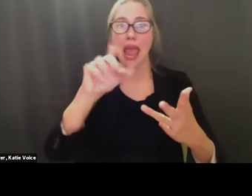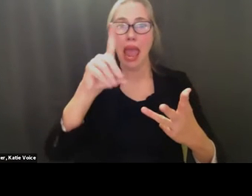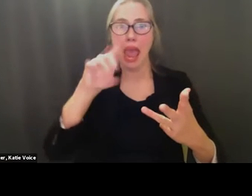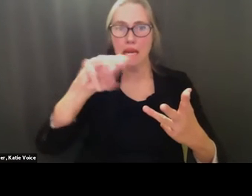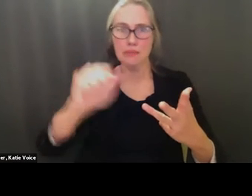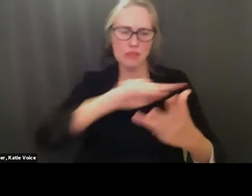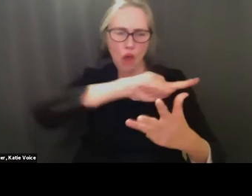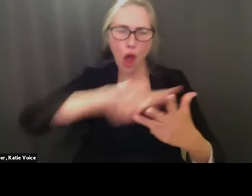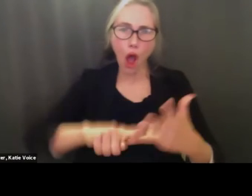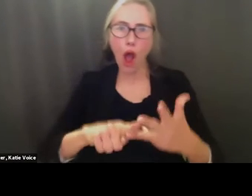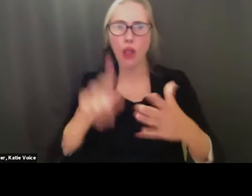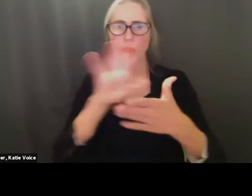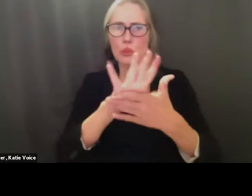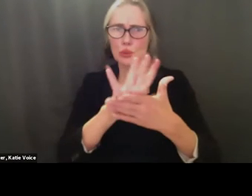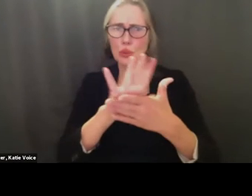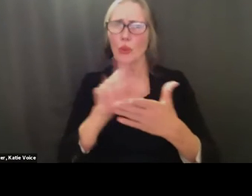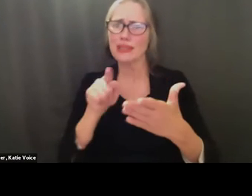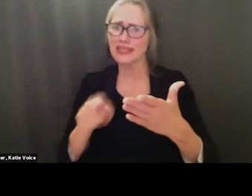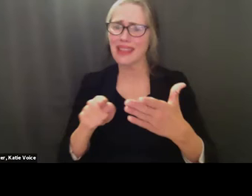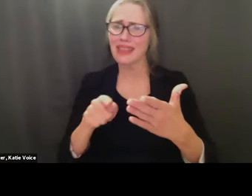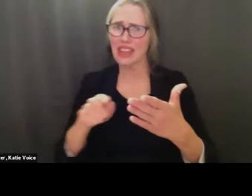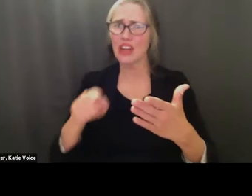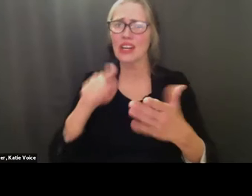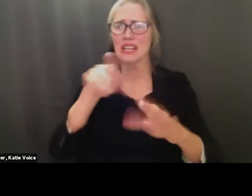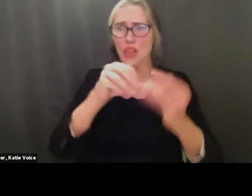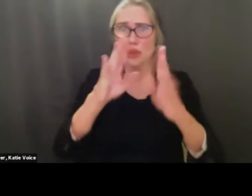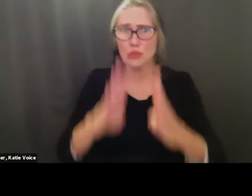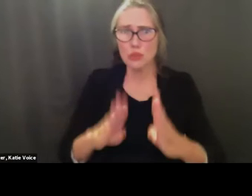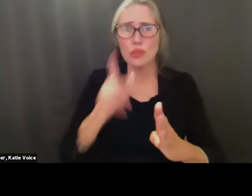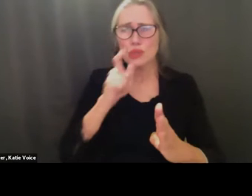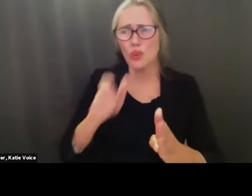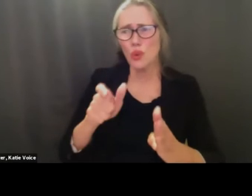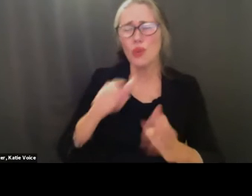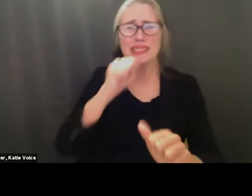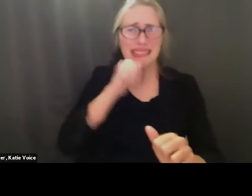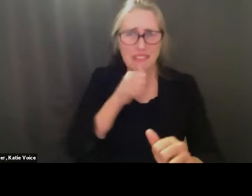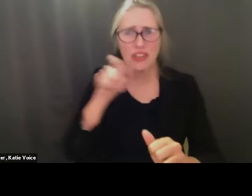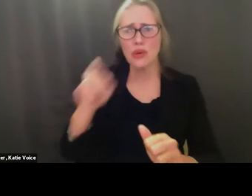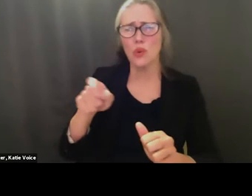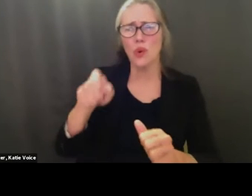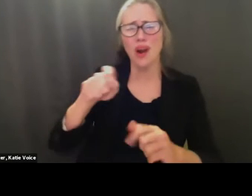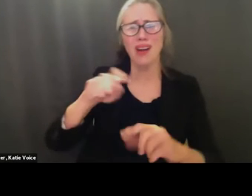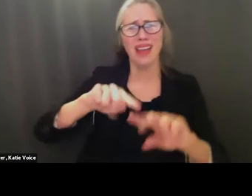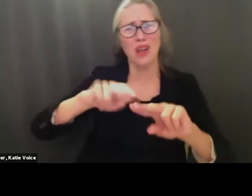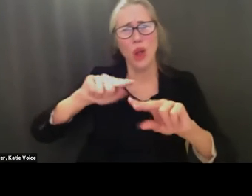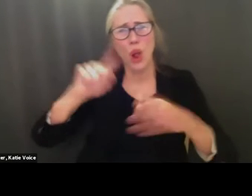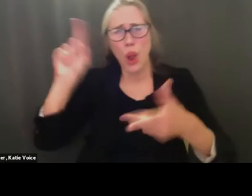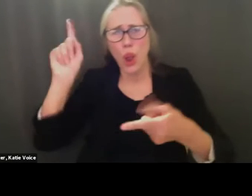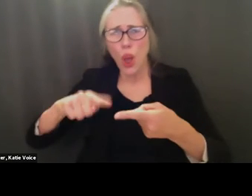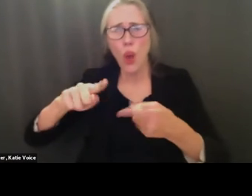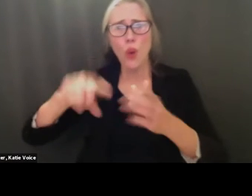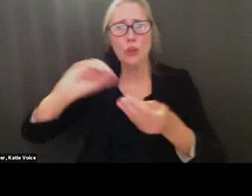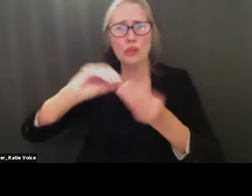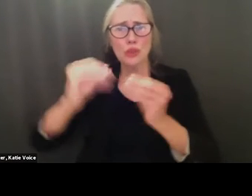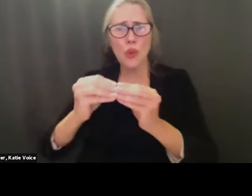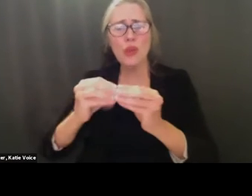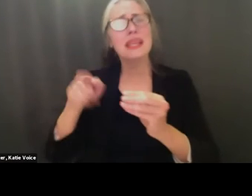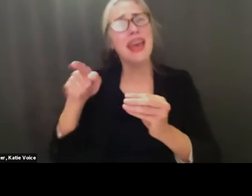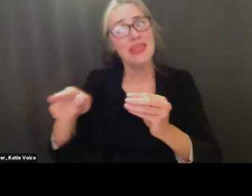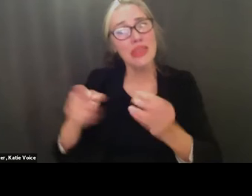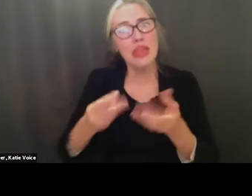necesidades. Y según el orden del día y el presupuesto que yo recibí, tenemos cosas como salario